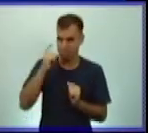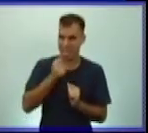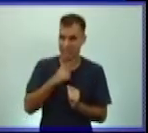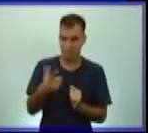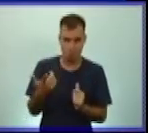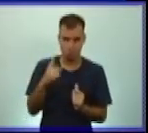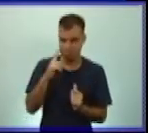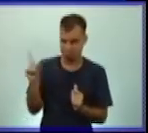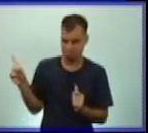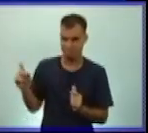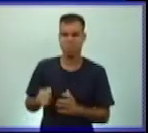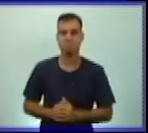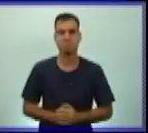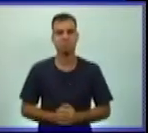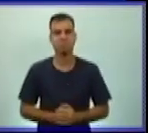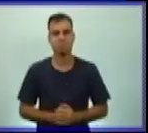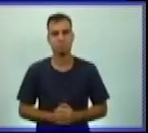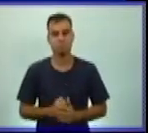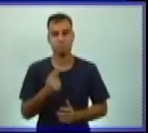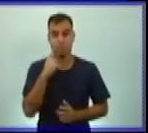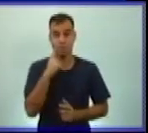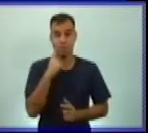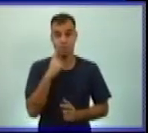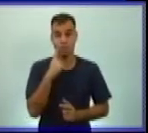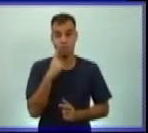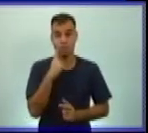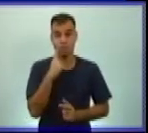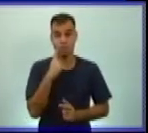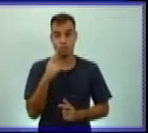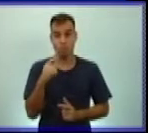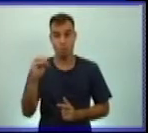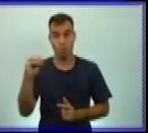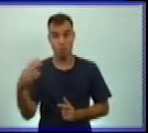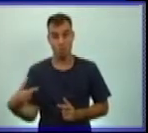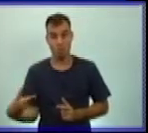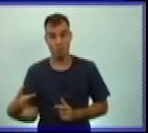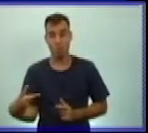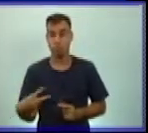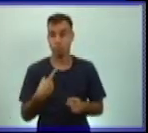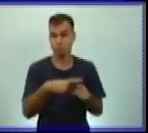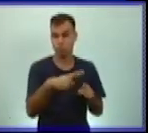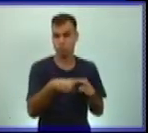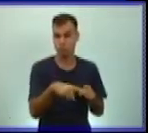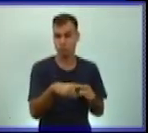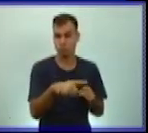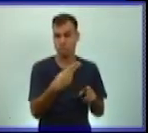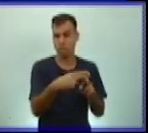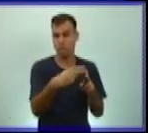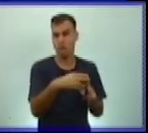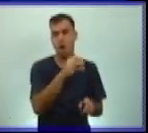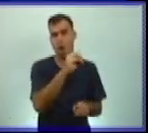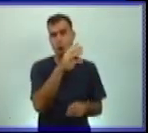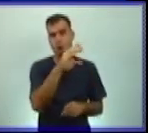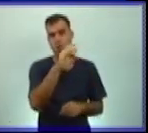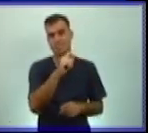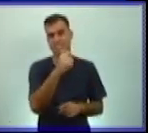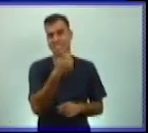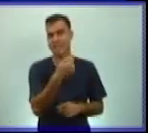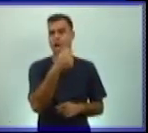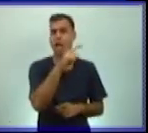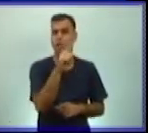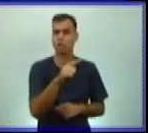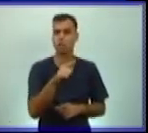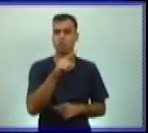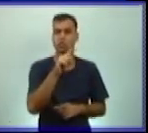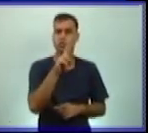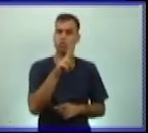Aquí tenemos la reacción del dioxígeno con la sustancia simple no metal octazufre. Octazufre, que es un sólido,